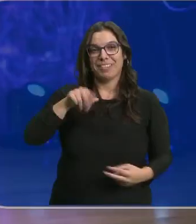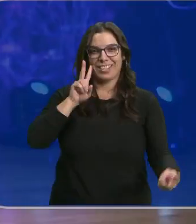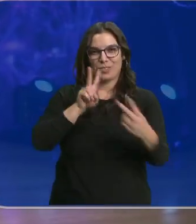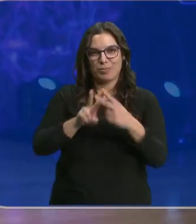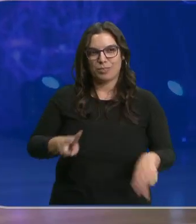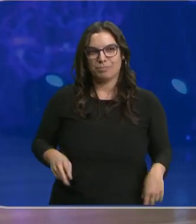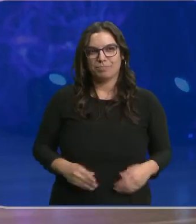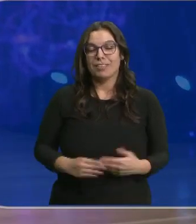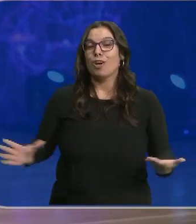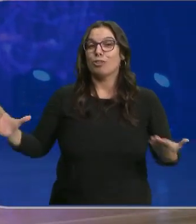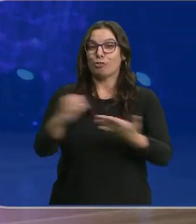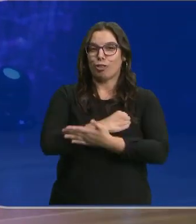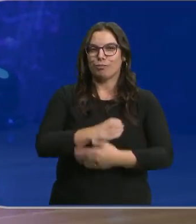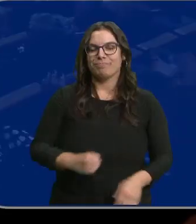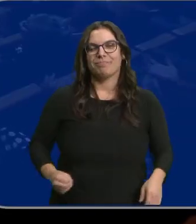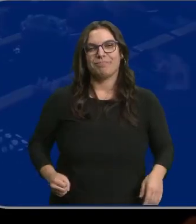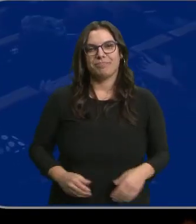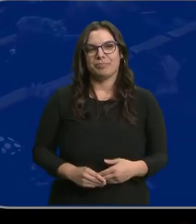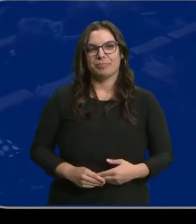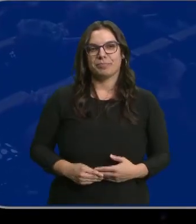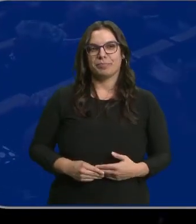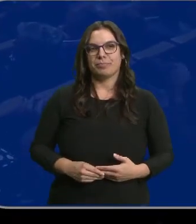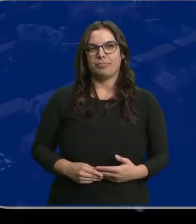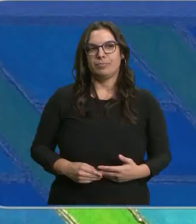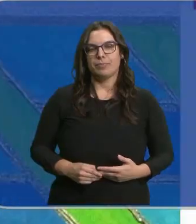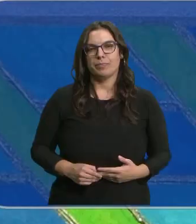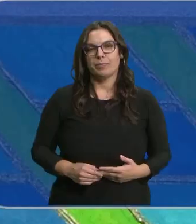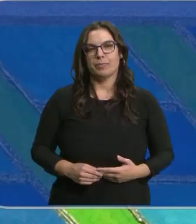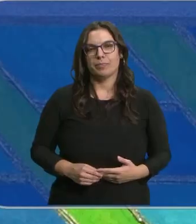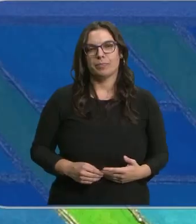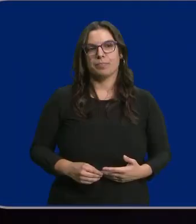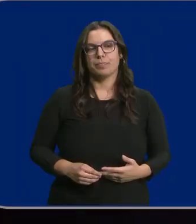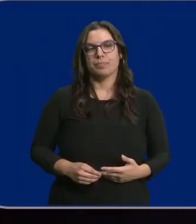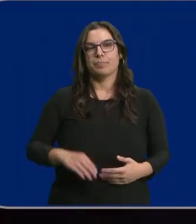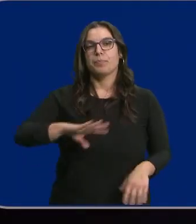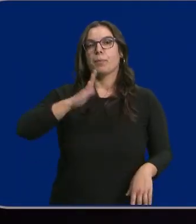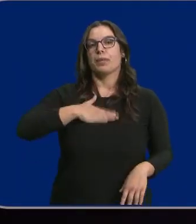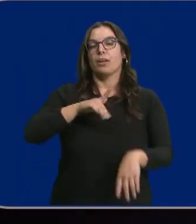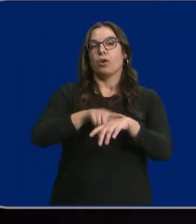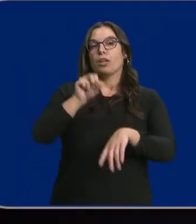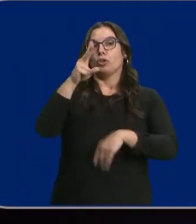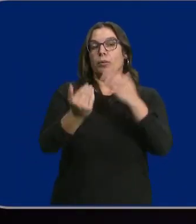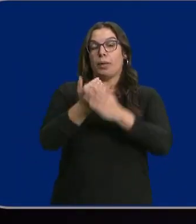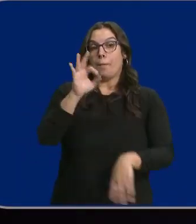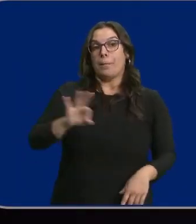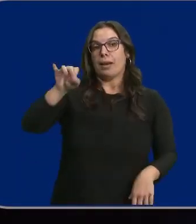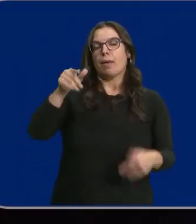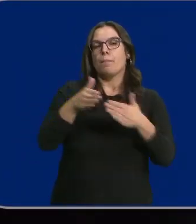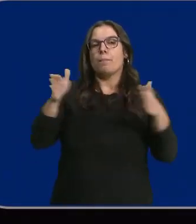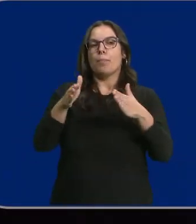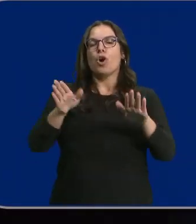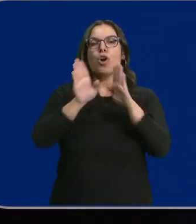vemos. Todos. Todos. Mañana a las 12 del mediodía en Palencia se